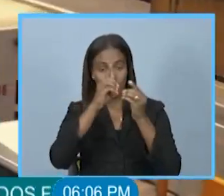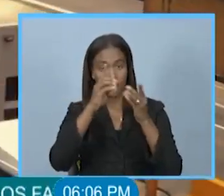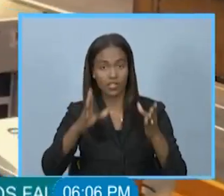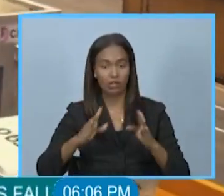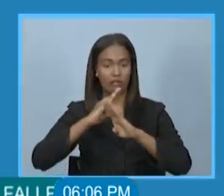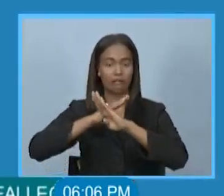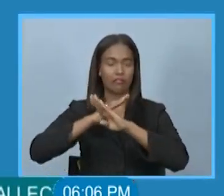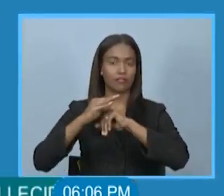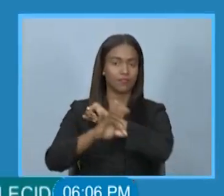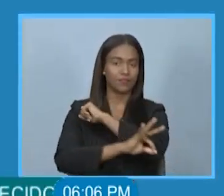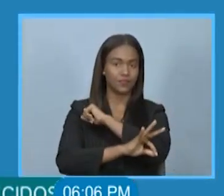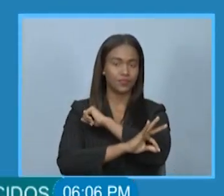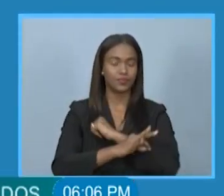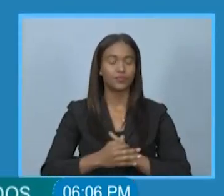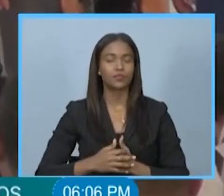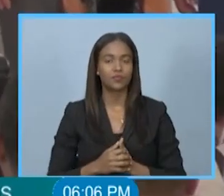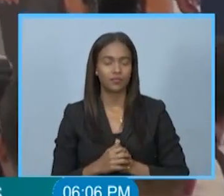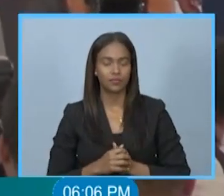antidrogas